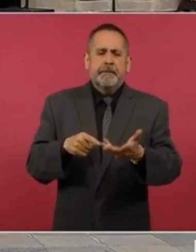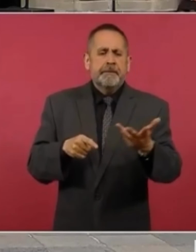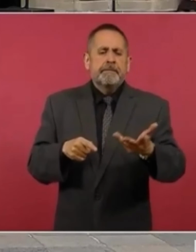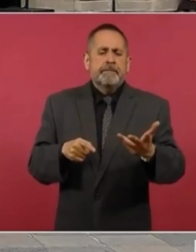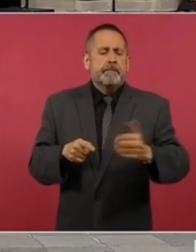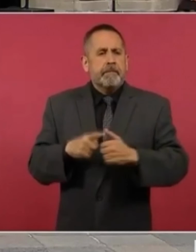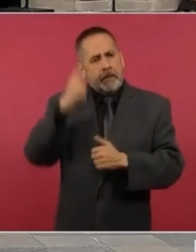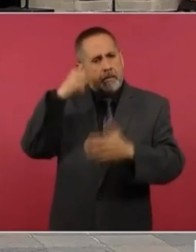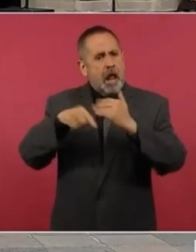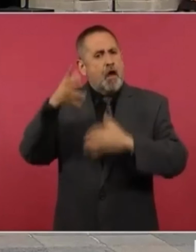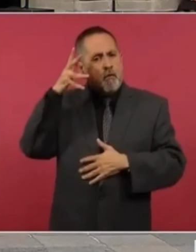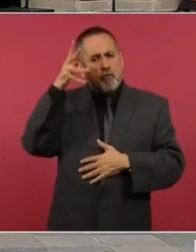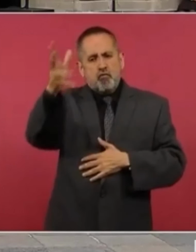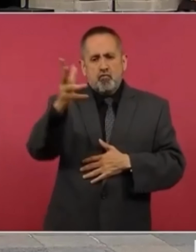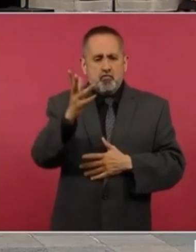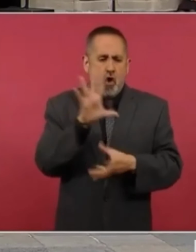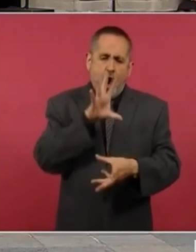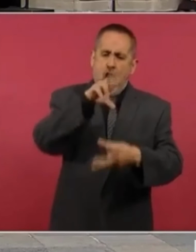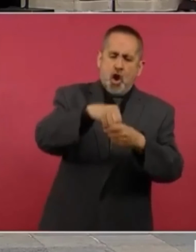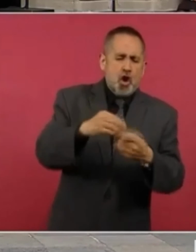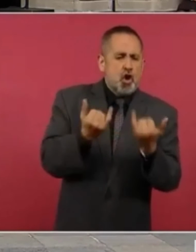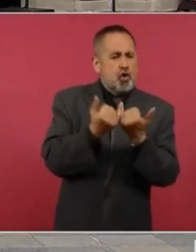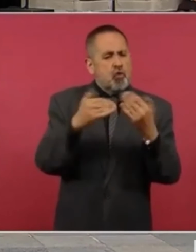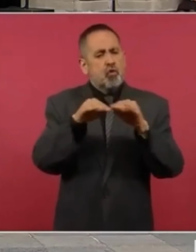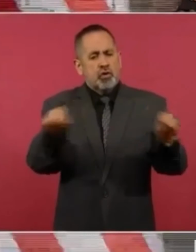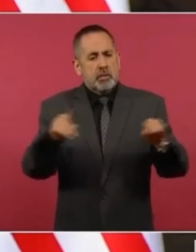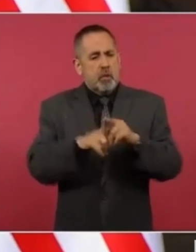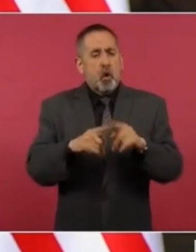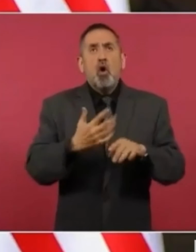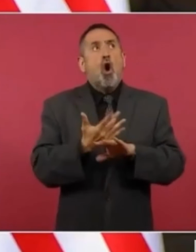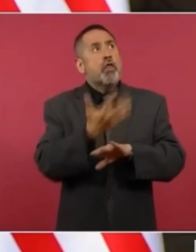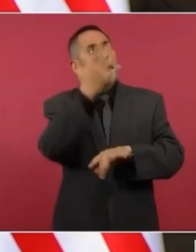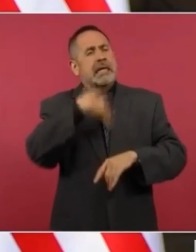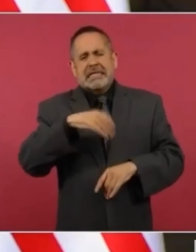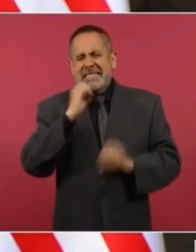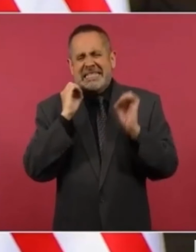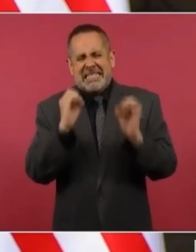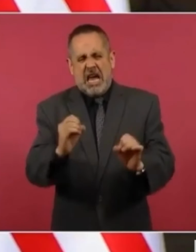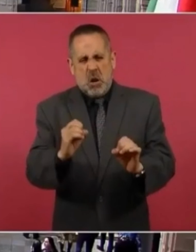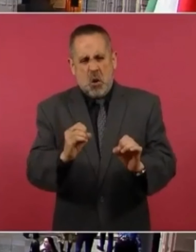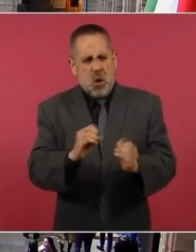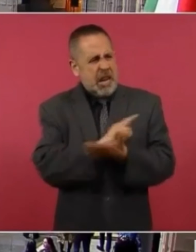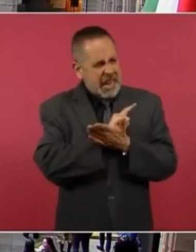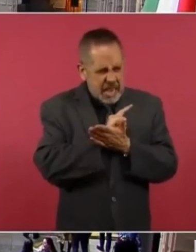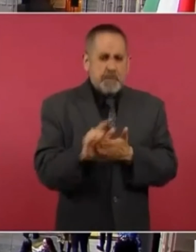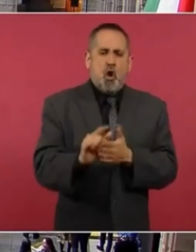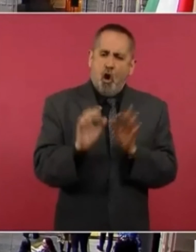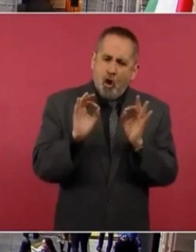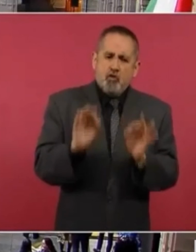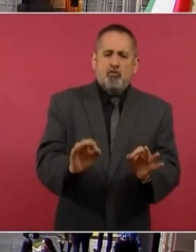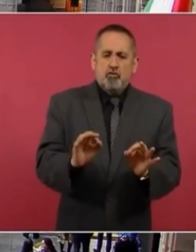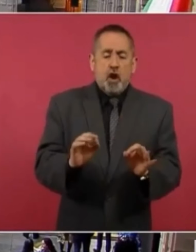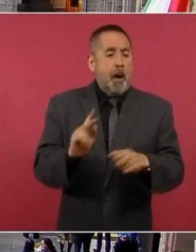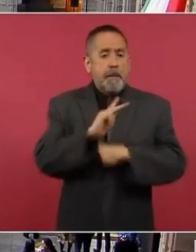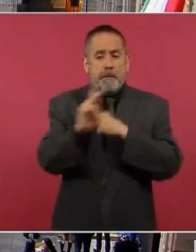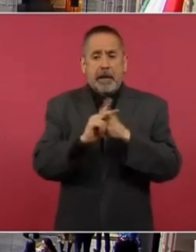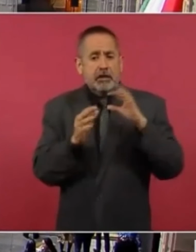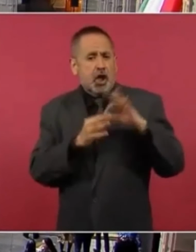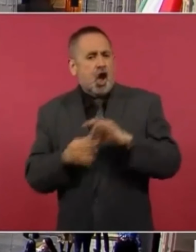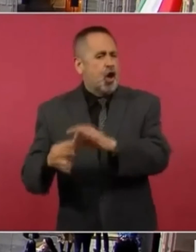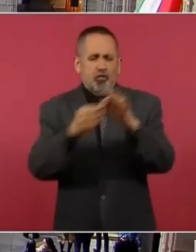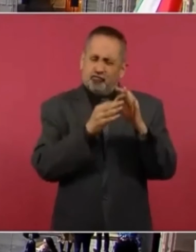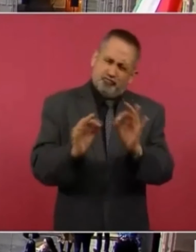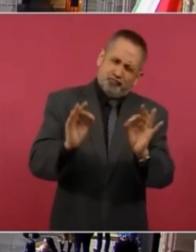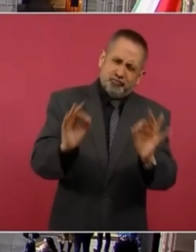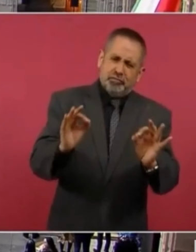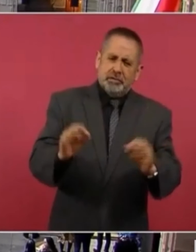un futuro inclusivo socialmente con emisiones ceros y en el que las clases medias de todos nuestros países estén alineadas.